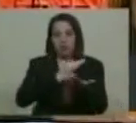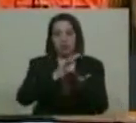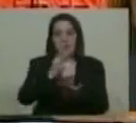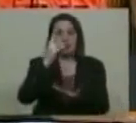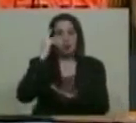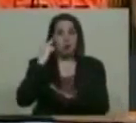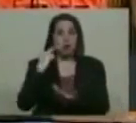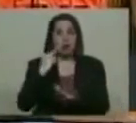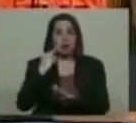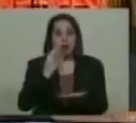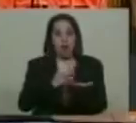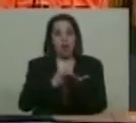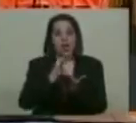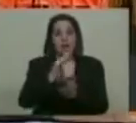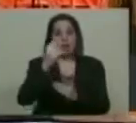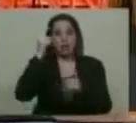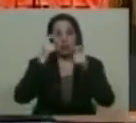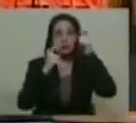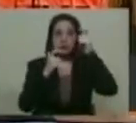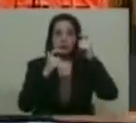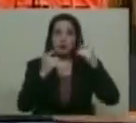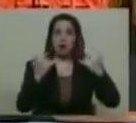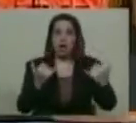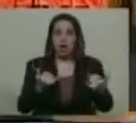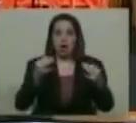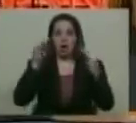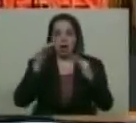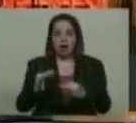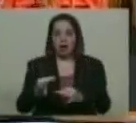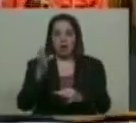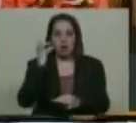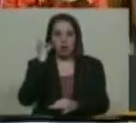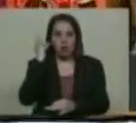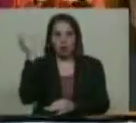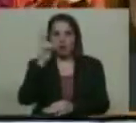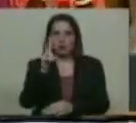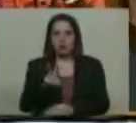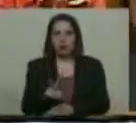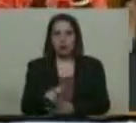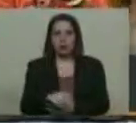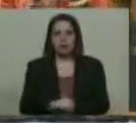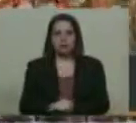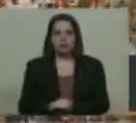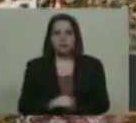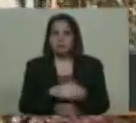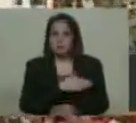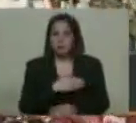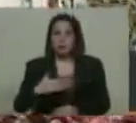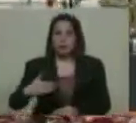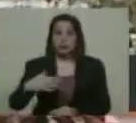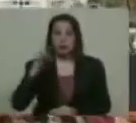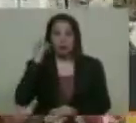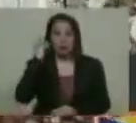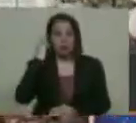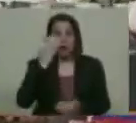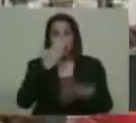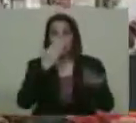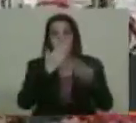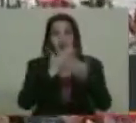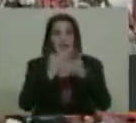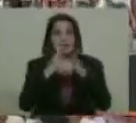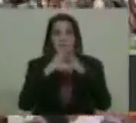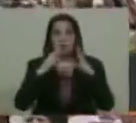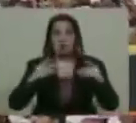Bolívar, el legado de Hugo Chávez, y creo en la mujer venezolana. Y quiero que la mujer esté al frente de las